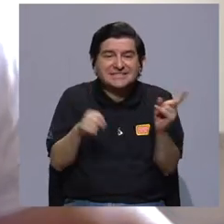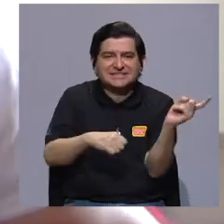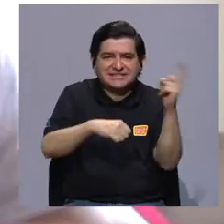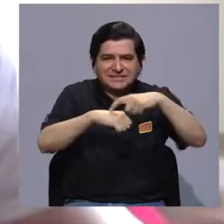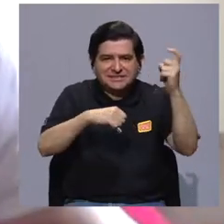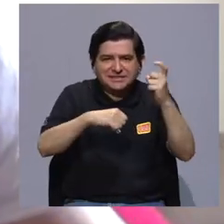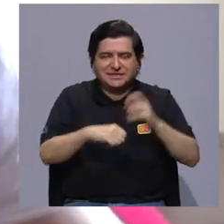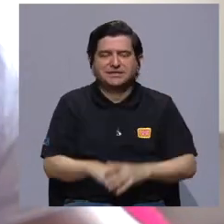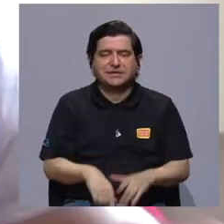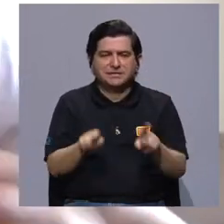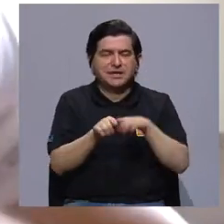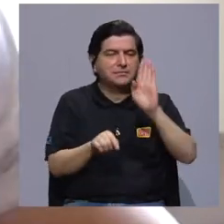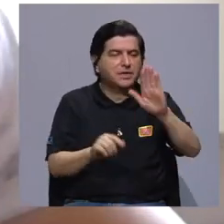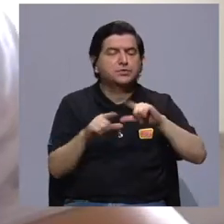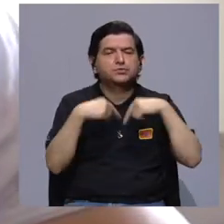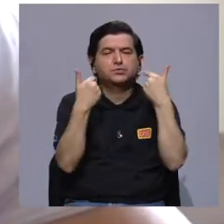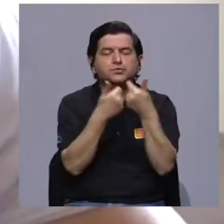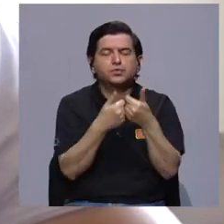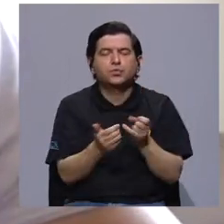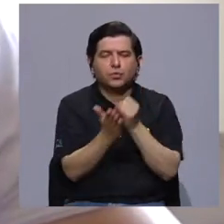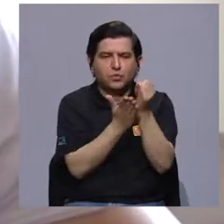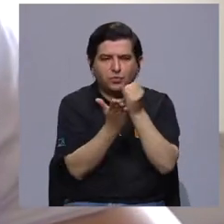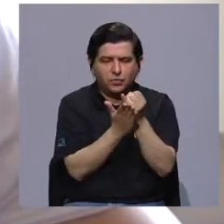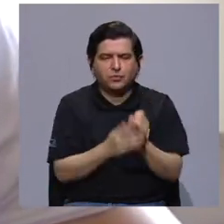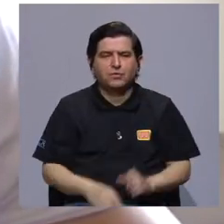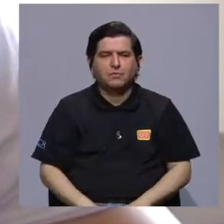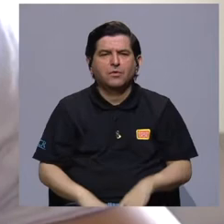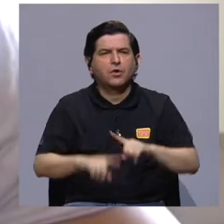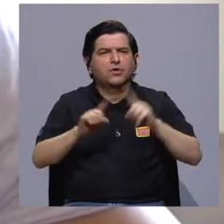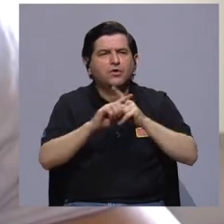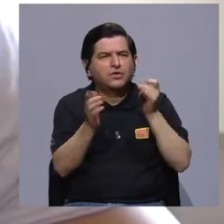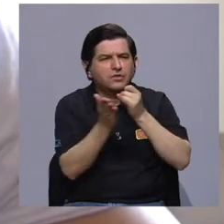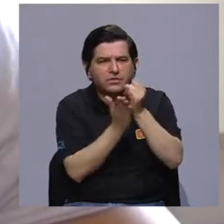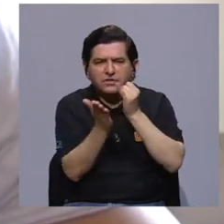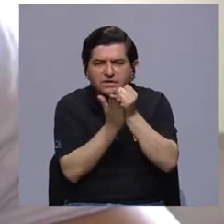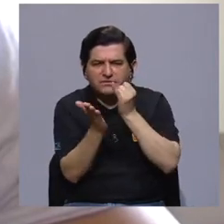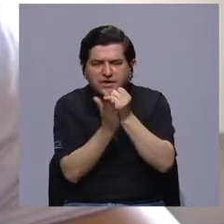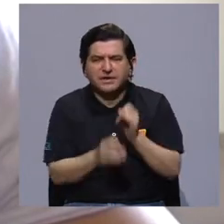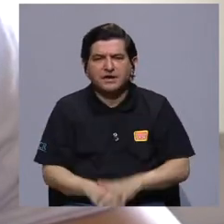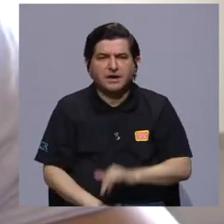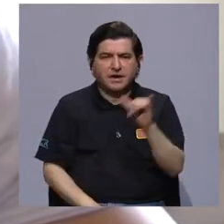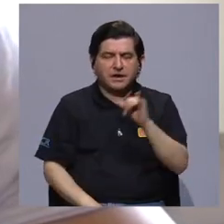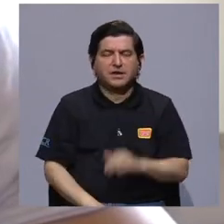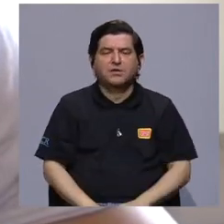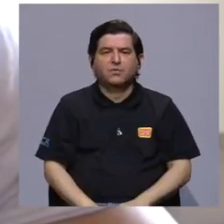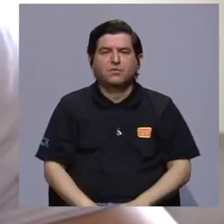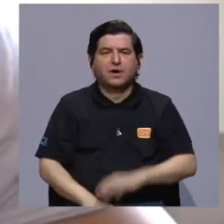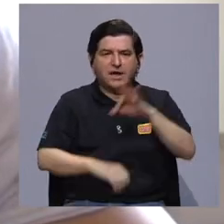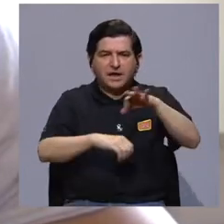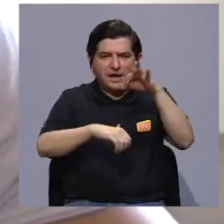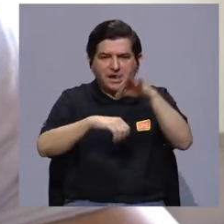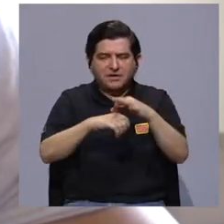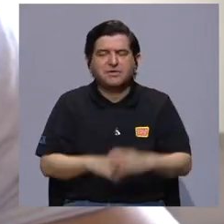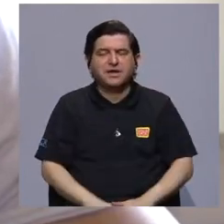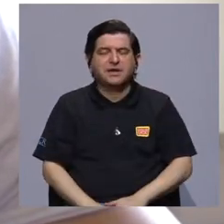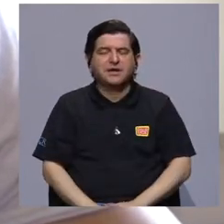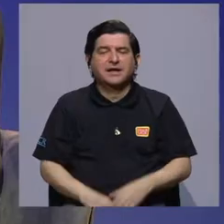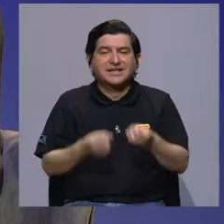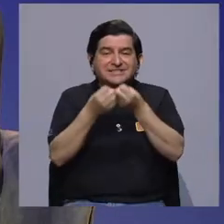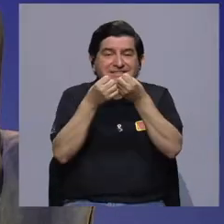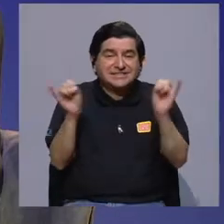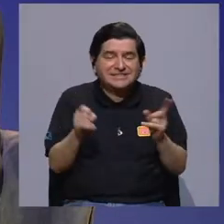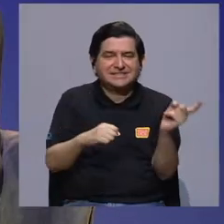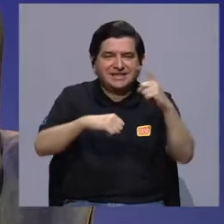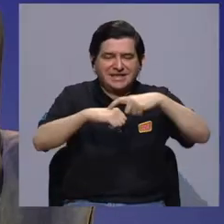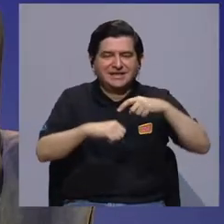también el grupo de investigación de Adrián también estaba llevando otras investigaciones con también abejas sin aguijón y su microbiota.